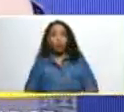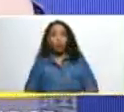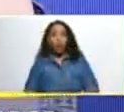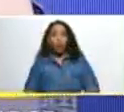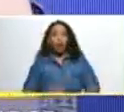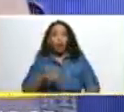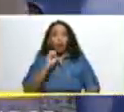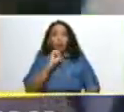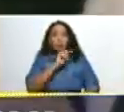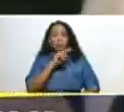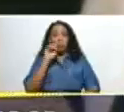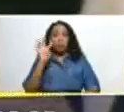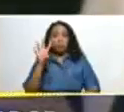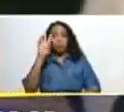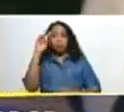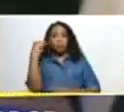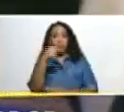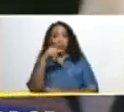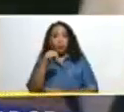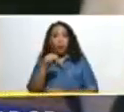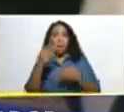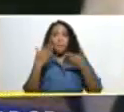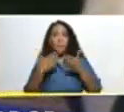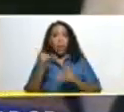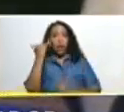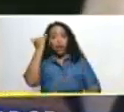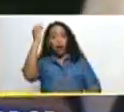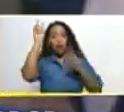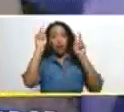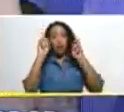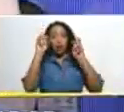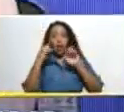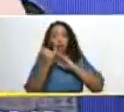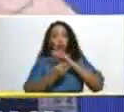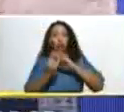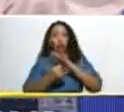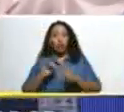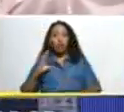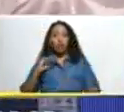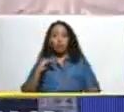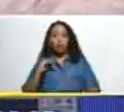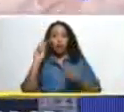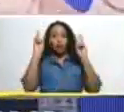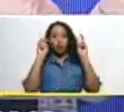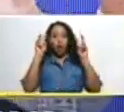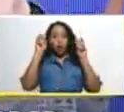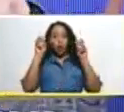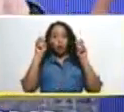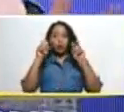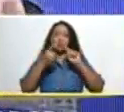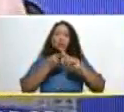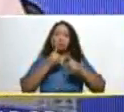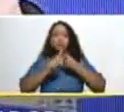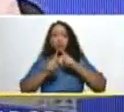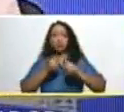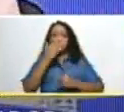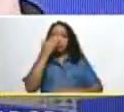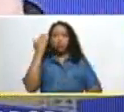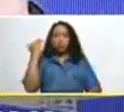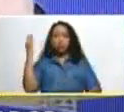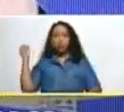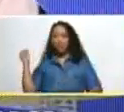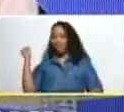de noviembre del 2001 nace esta nueva institución que, con cosas del pasado que trajimos